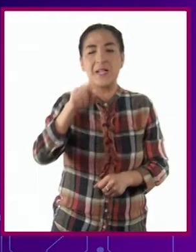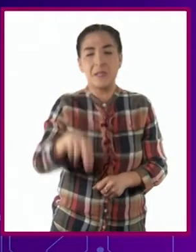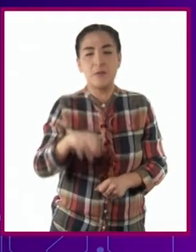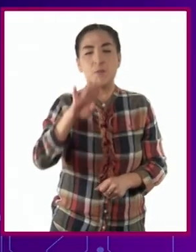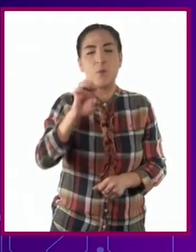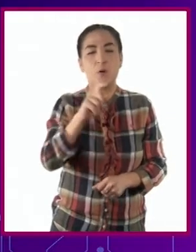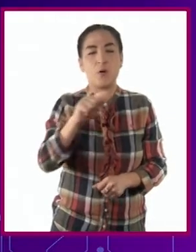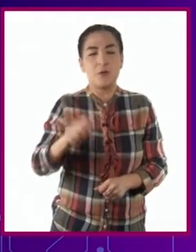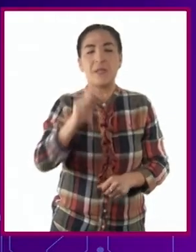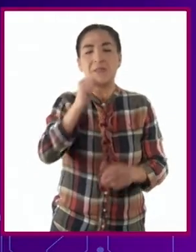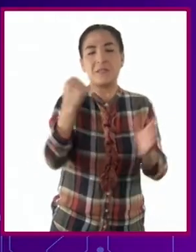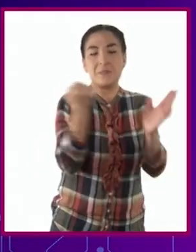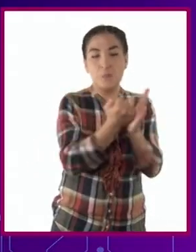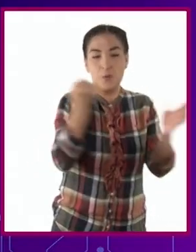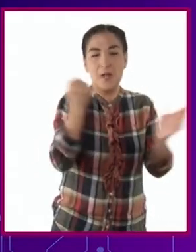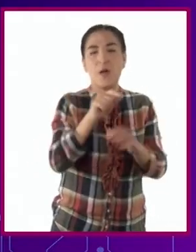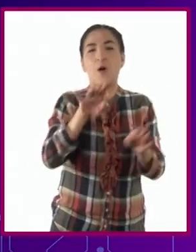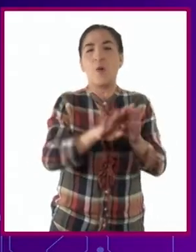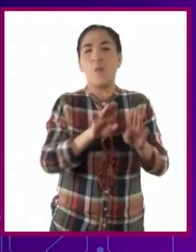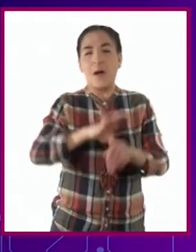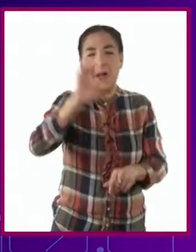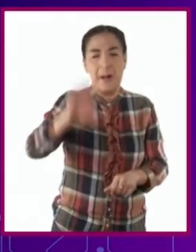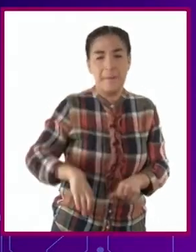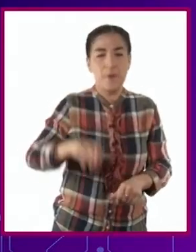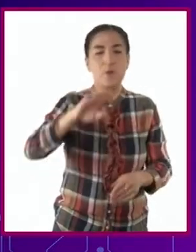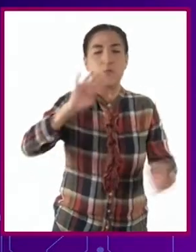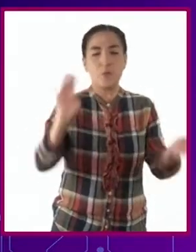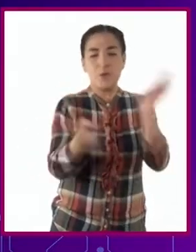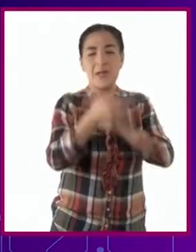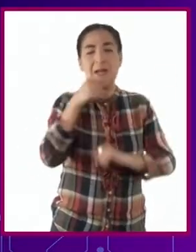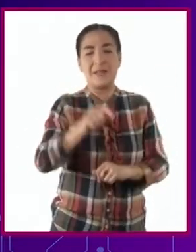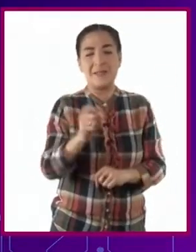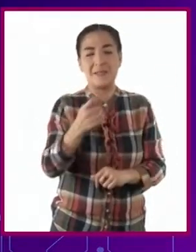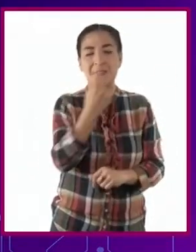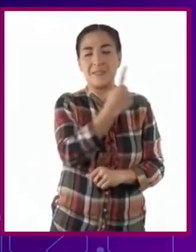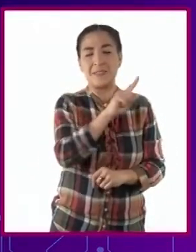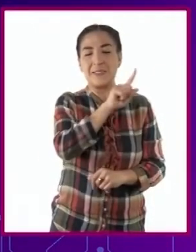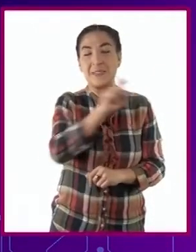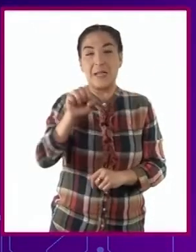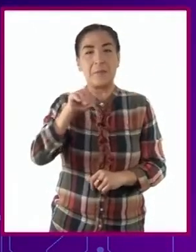poseedor de varias marcas mundiales, en la prueba de 100 metros planos.